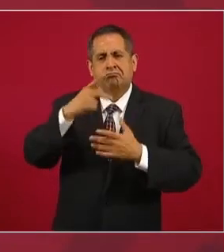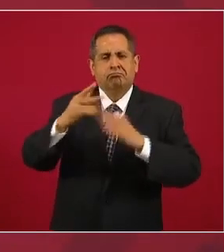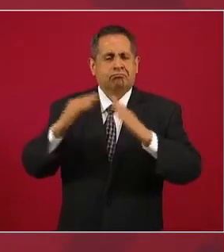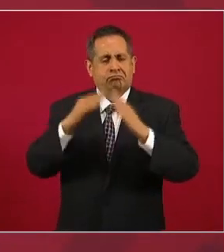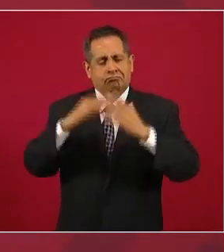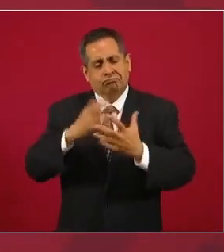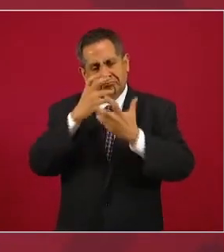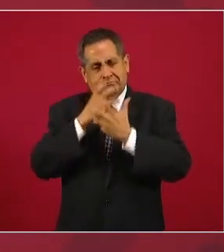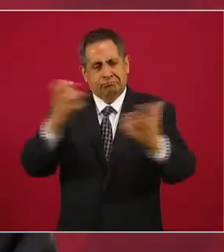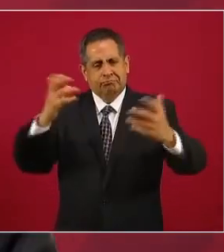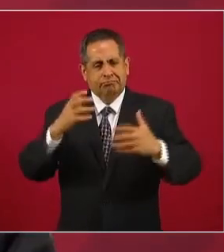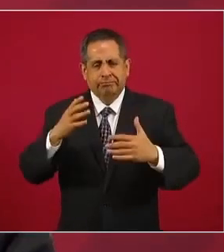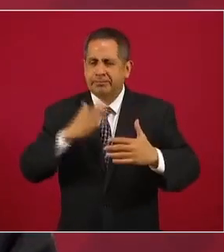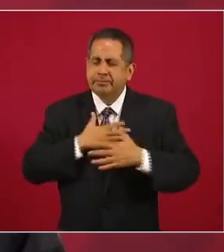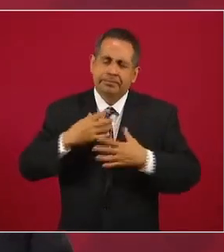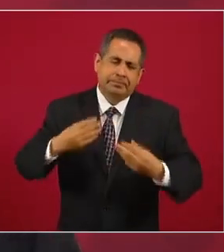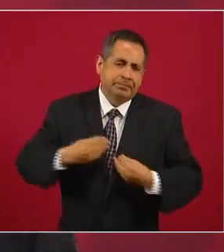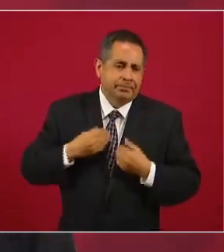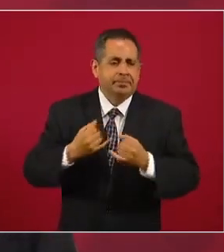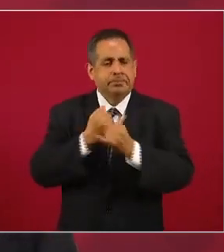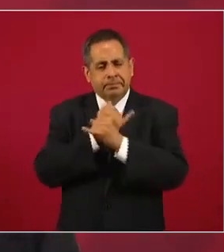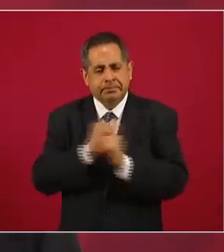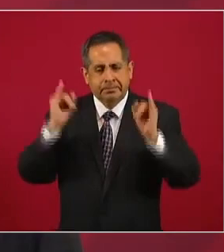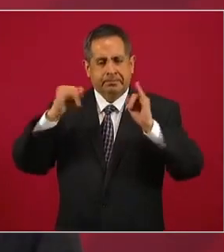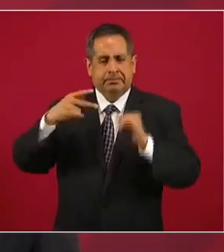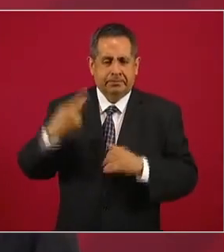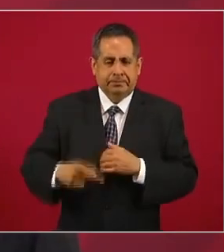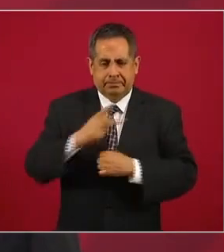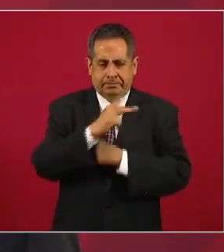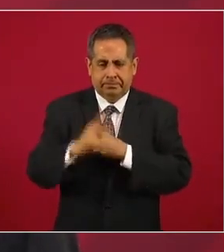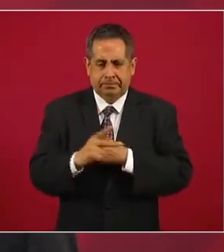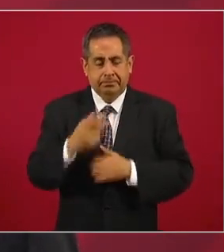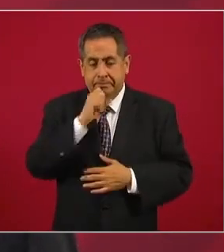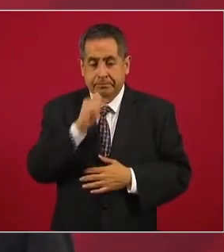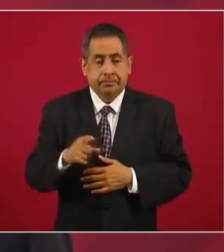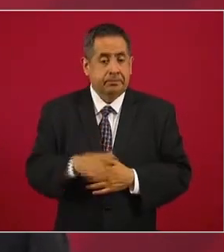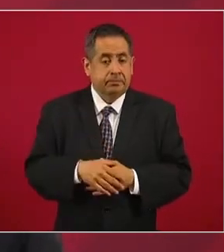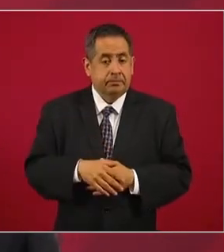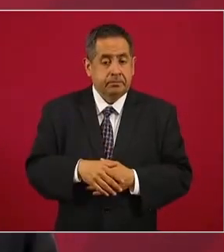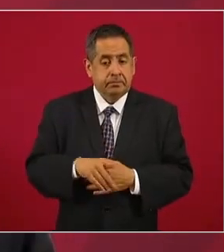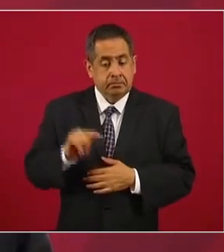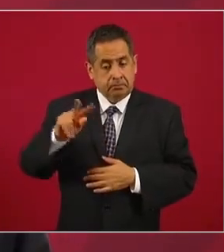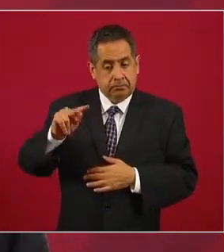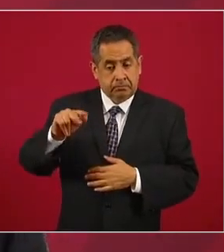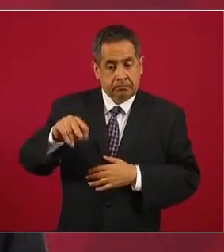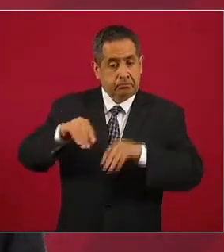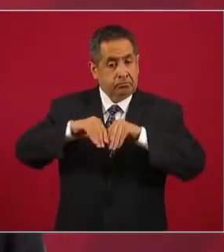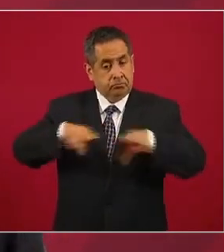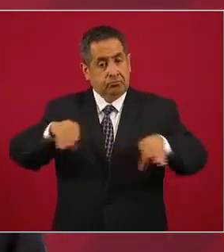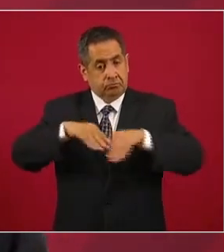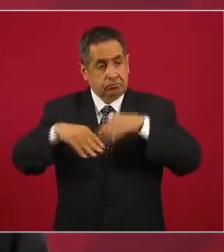festejemos nuestra independencia nacional. Y se va a transmitir